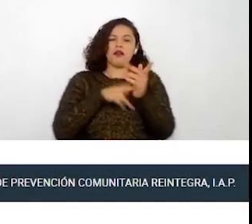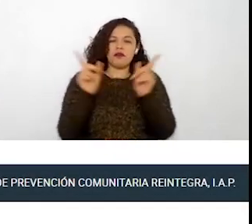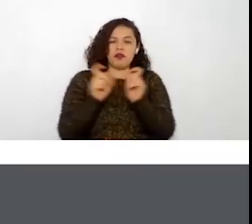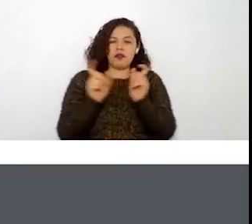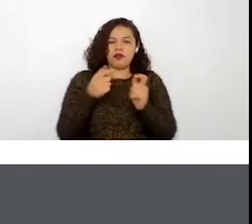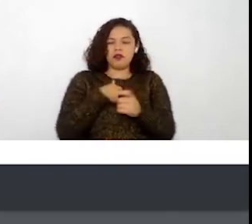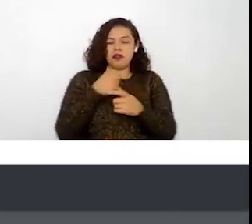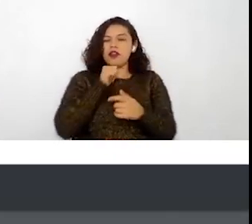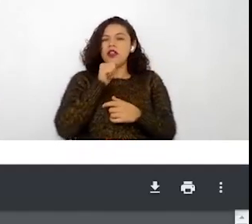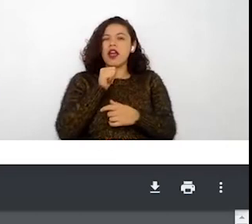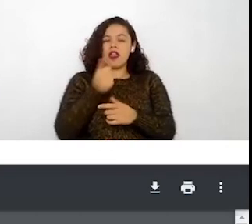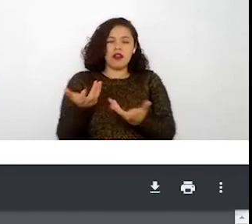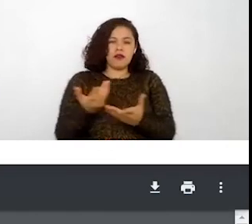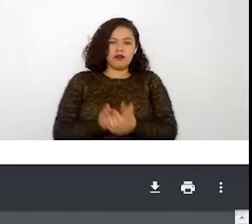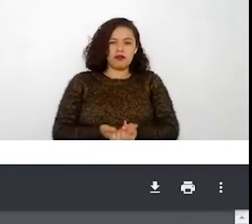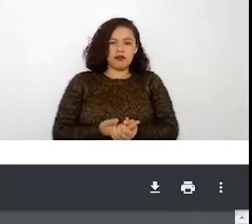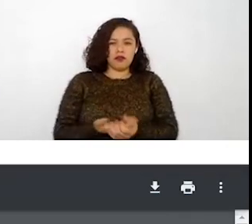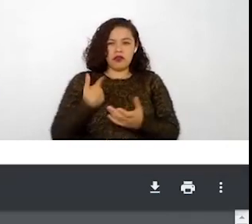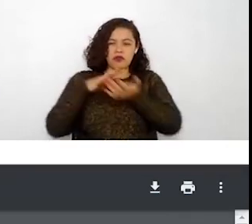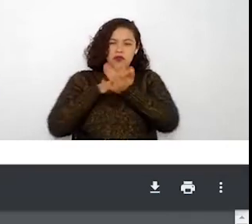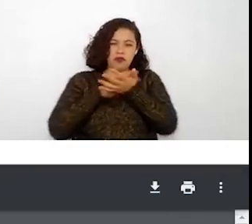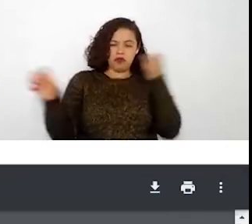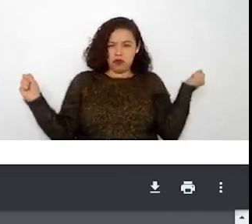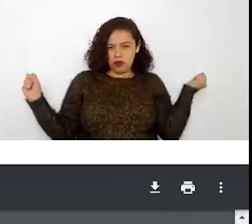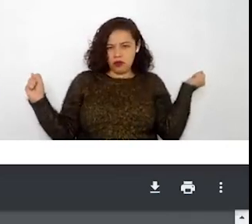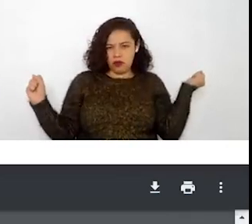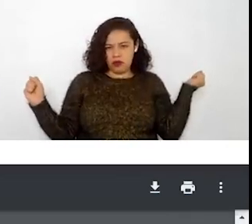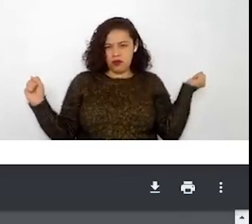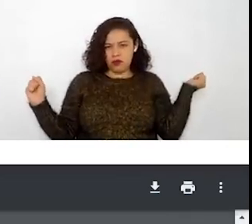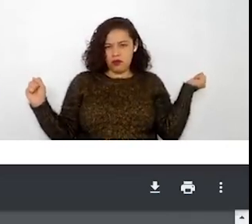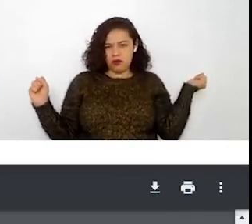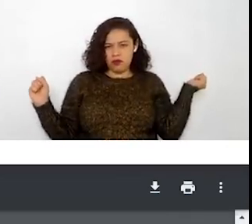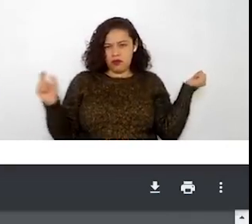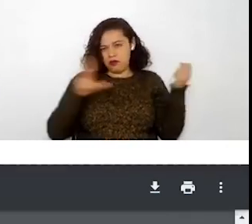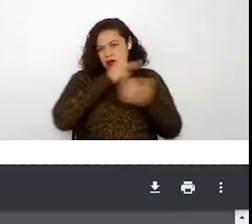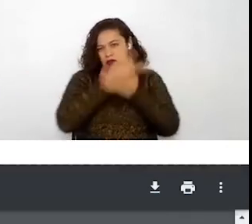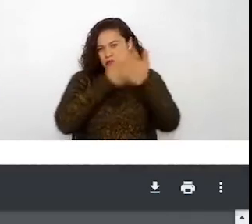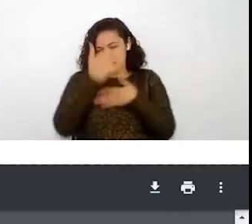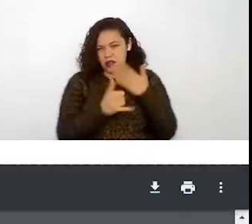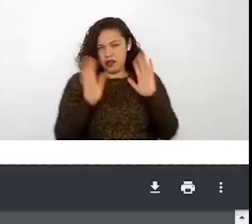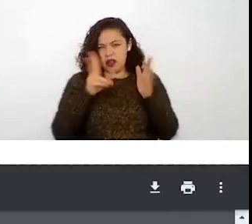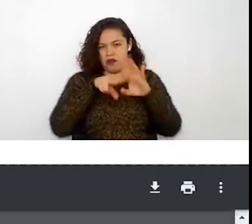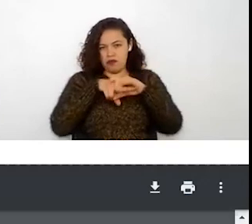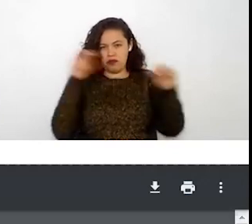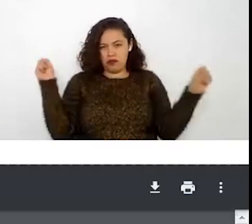tengo no he cargado nada Pues la tengo vacía tengo mis proyectos vacíos